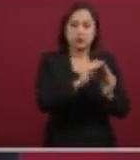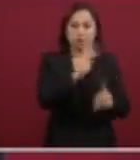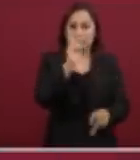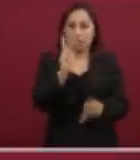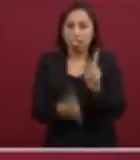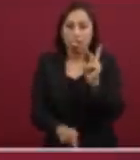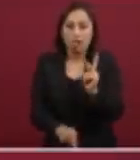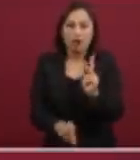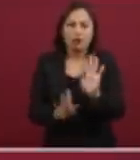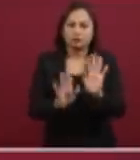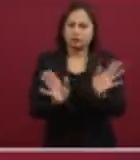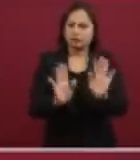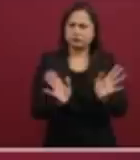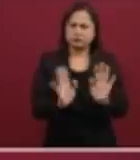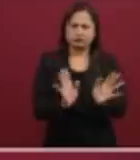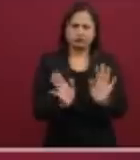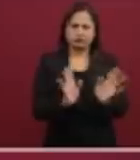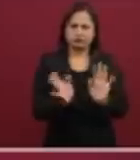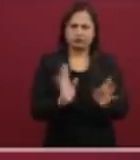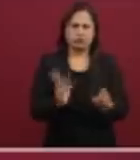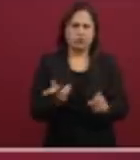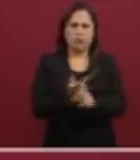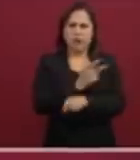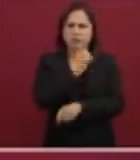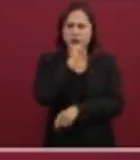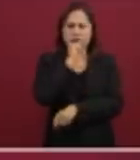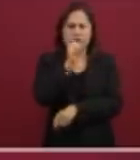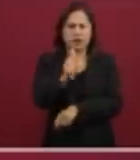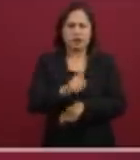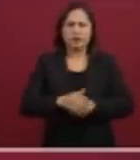No hay motivo, tenemos